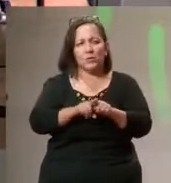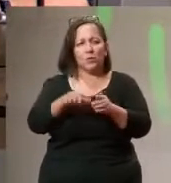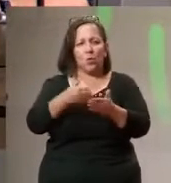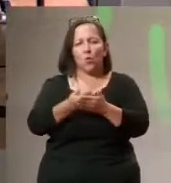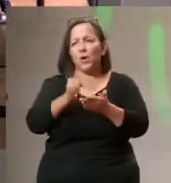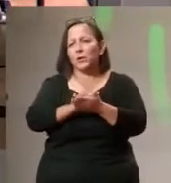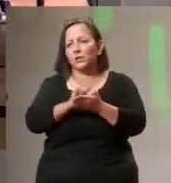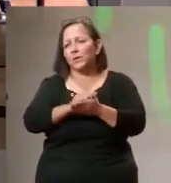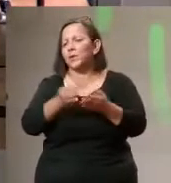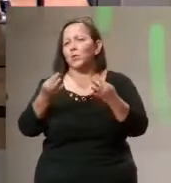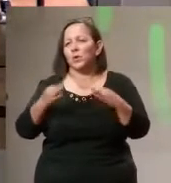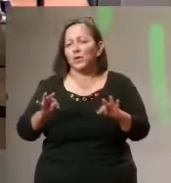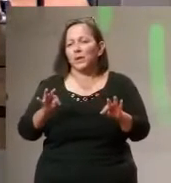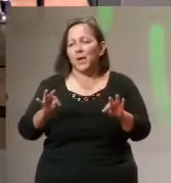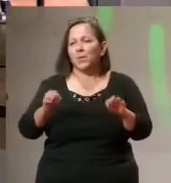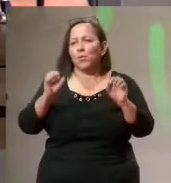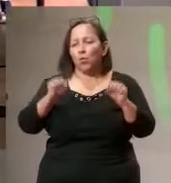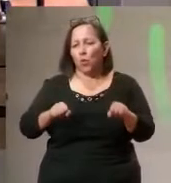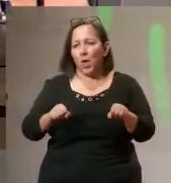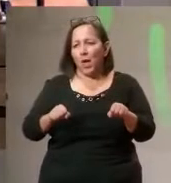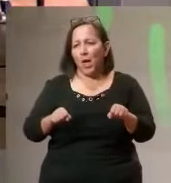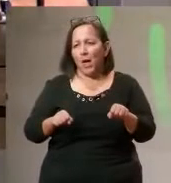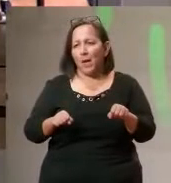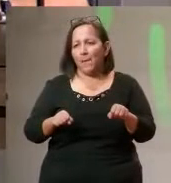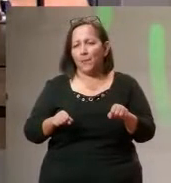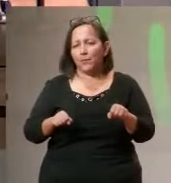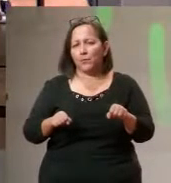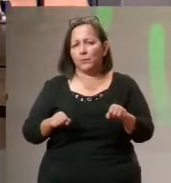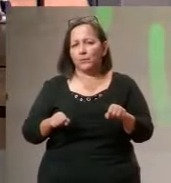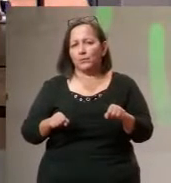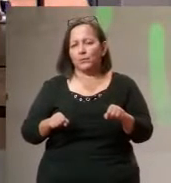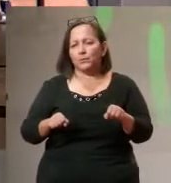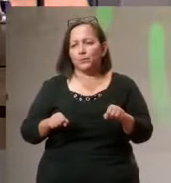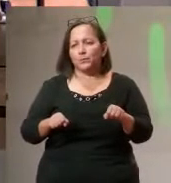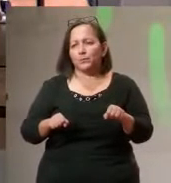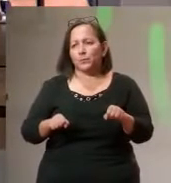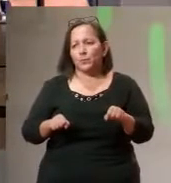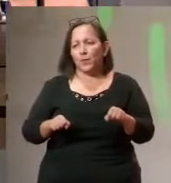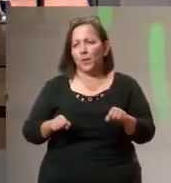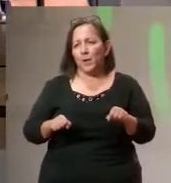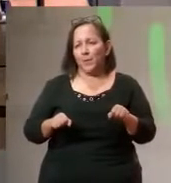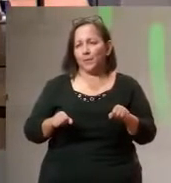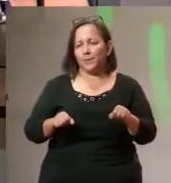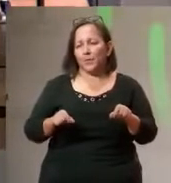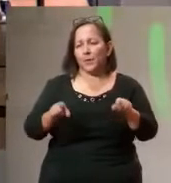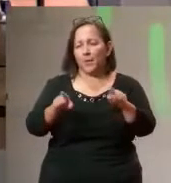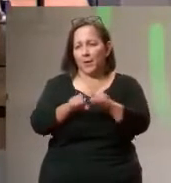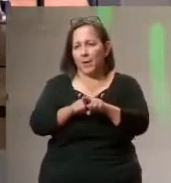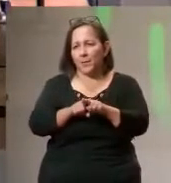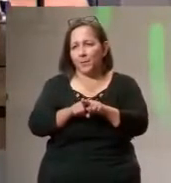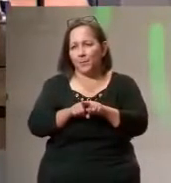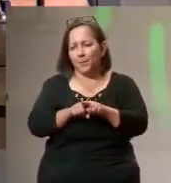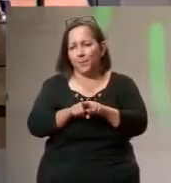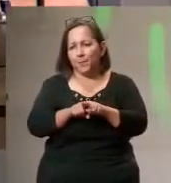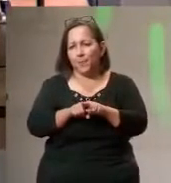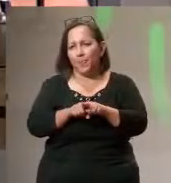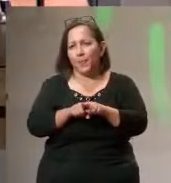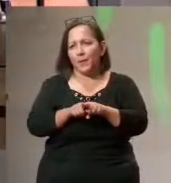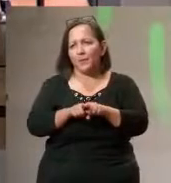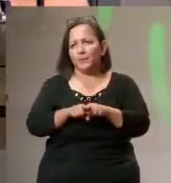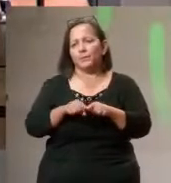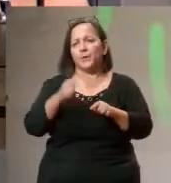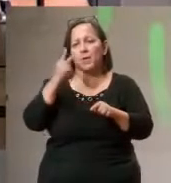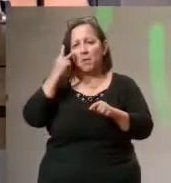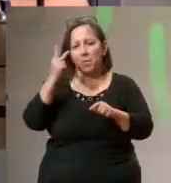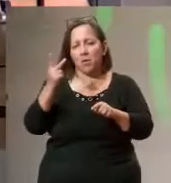residuos y los pueda tratar y podamos ver la evolución, como yo creo que ya la están viendo en algunos cuerpos de agua que ya están